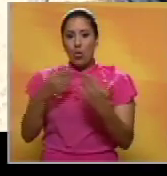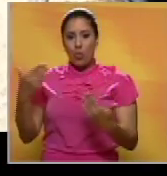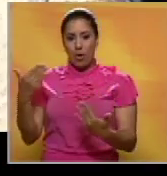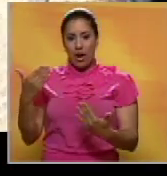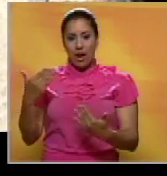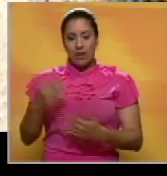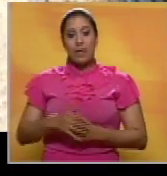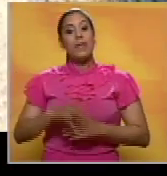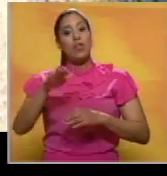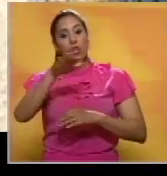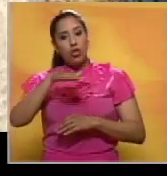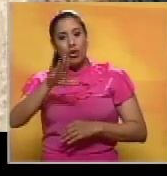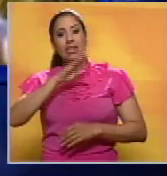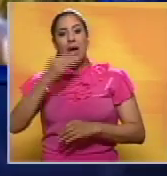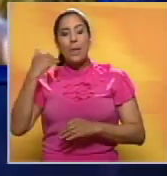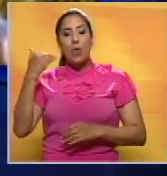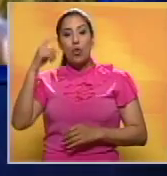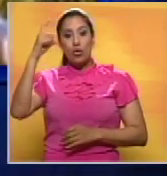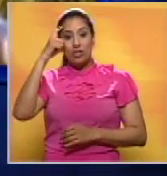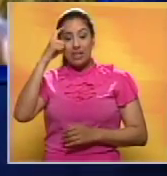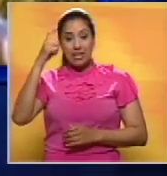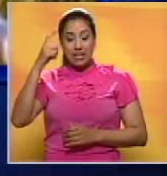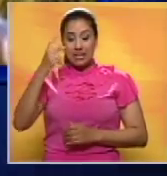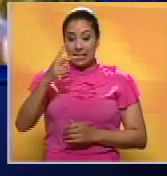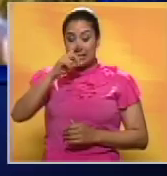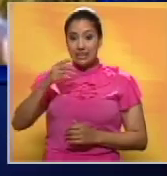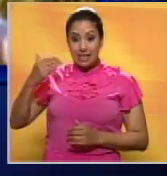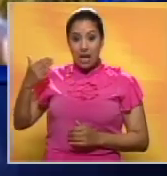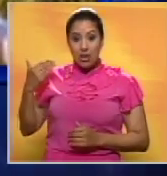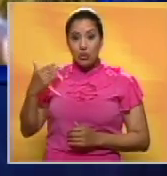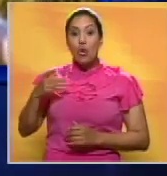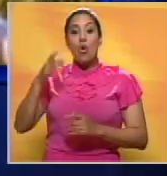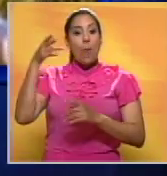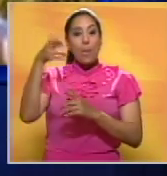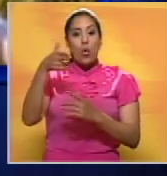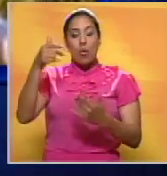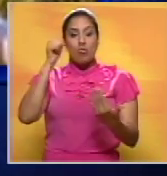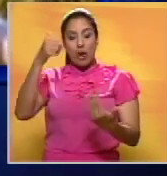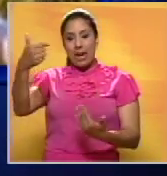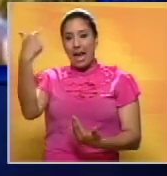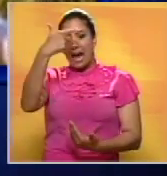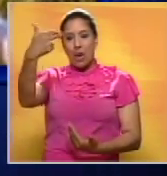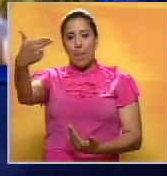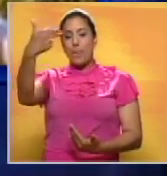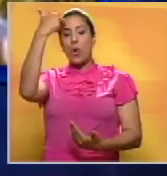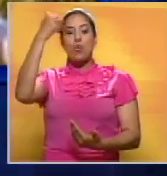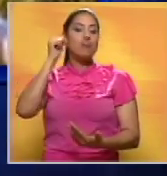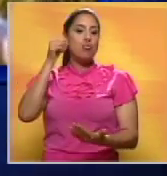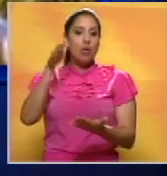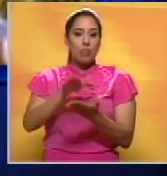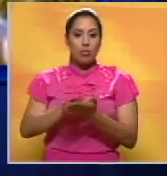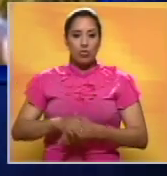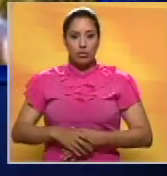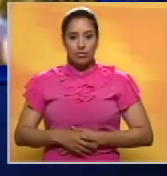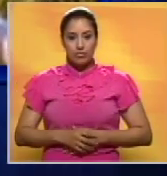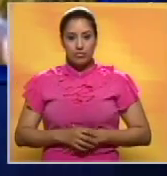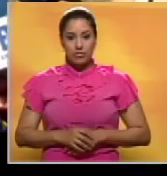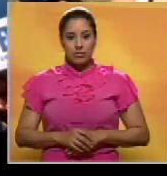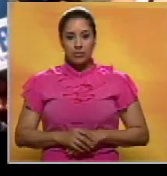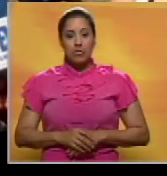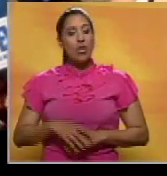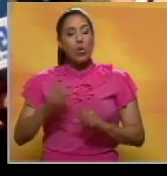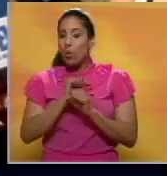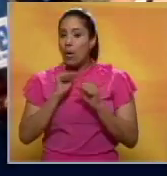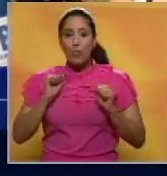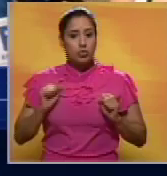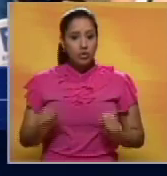urbanización Tazajal, donde hace 3 años fue ultimada de un disparo en la cara a la joven Geraldine Moreno. No